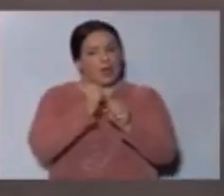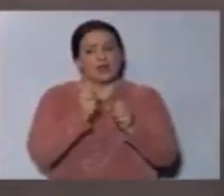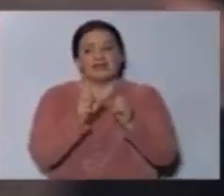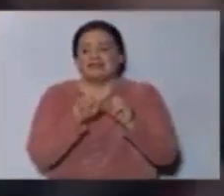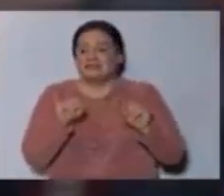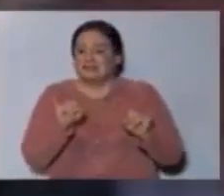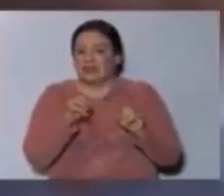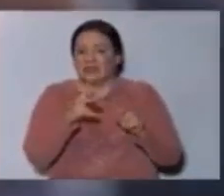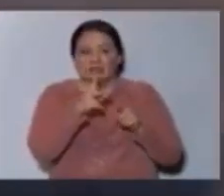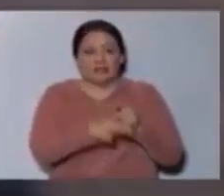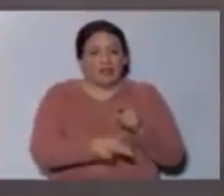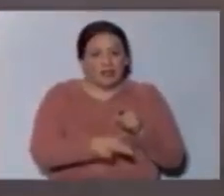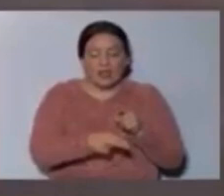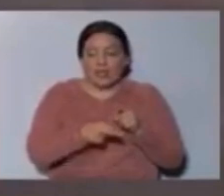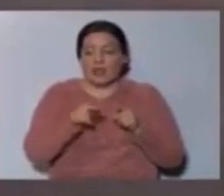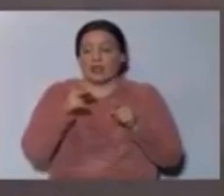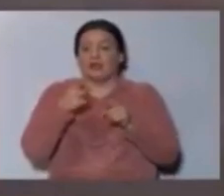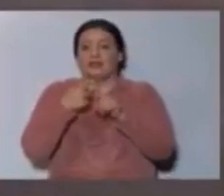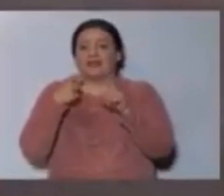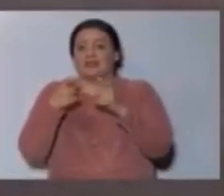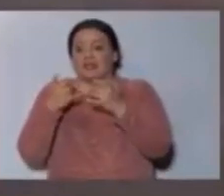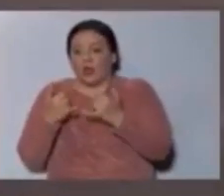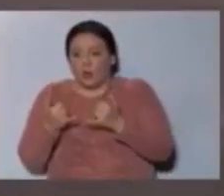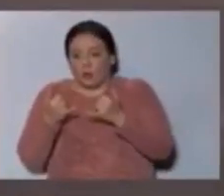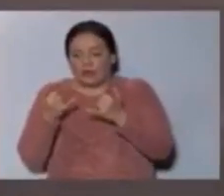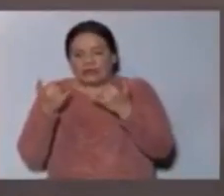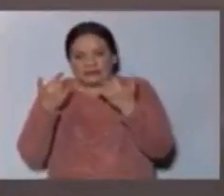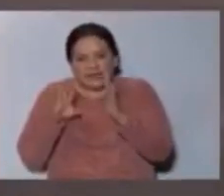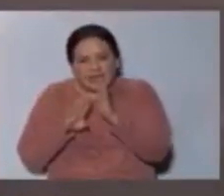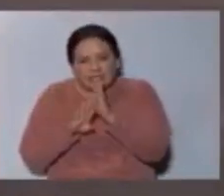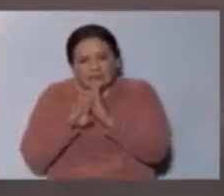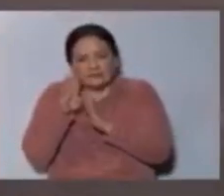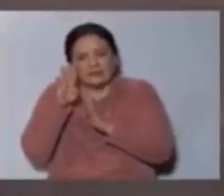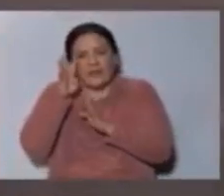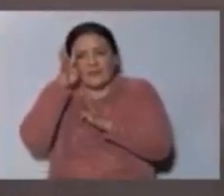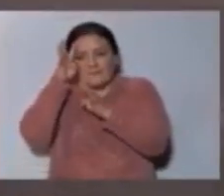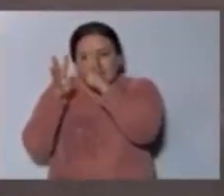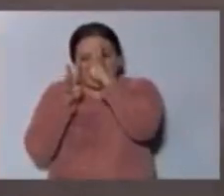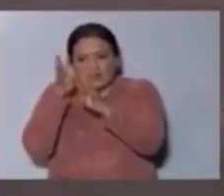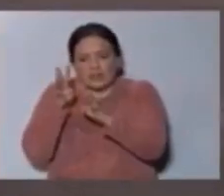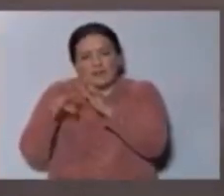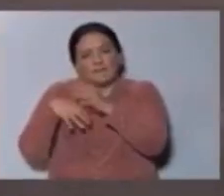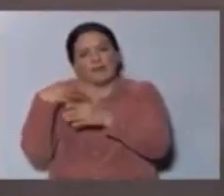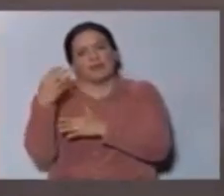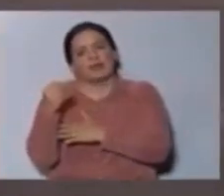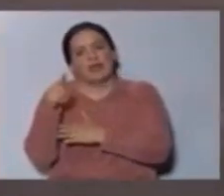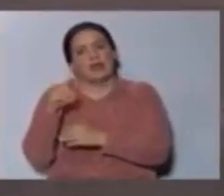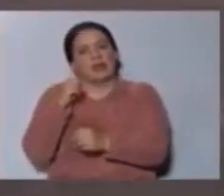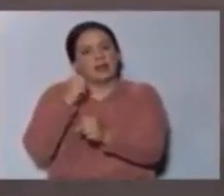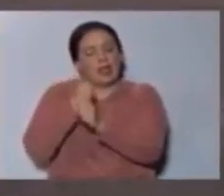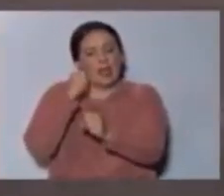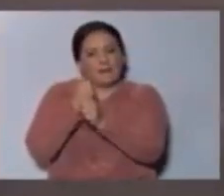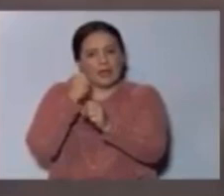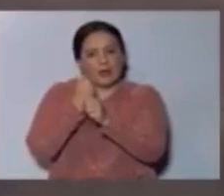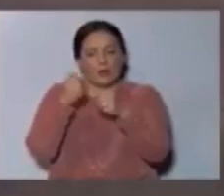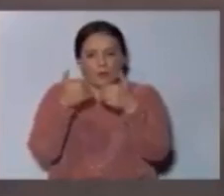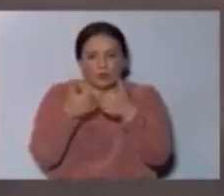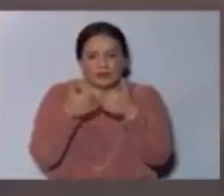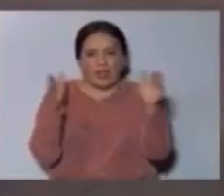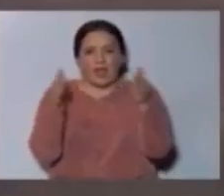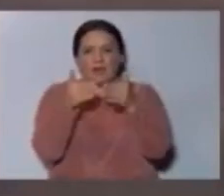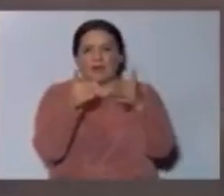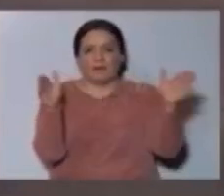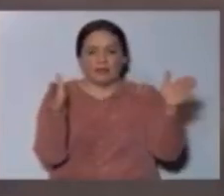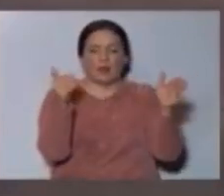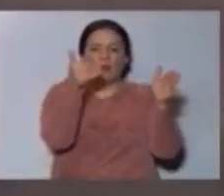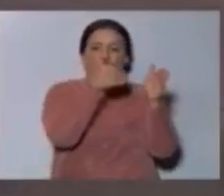despedirlos y a los que están desde ya reinventándose para salir al trabajo cuando se abran nuevamente